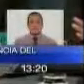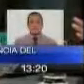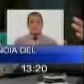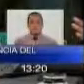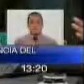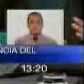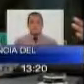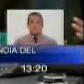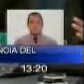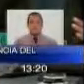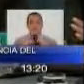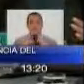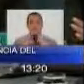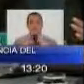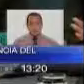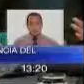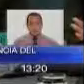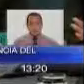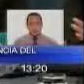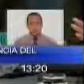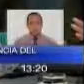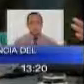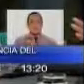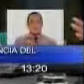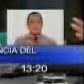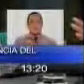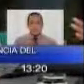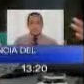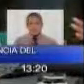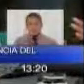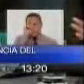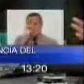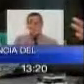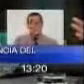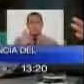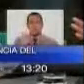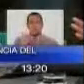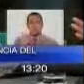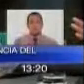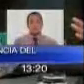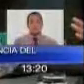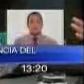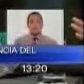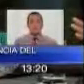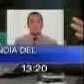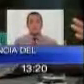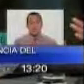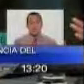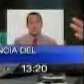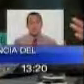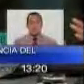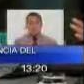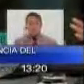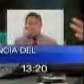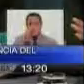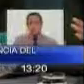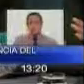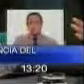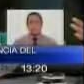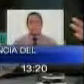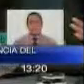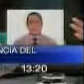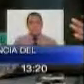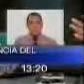internas. Y estábamos en la especial circunstancia en el país de un proceso abierto en el Perú